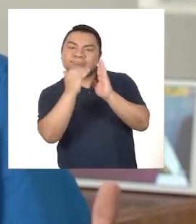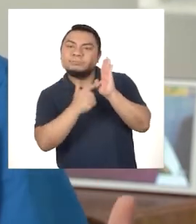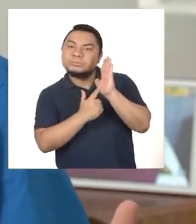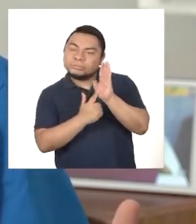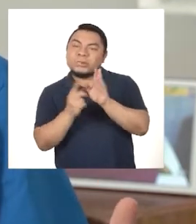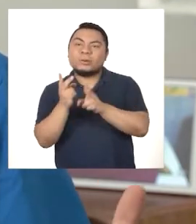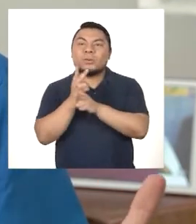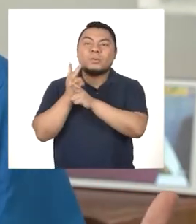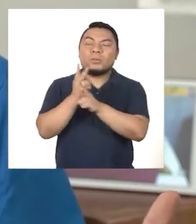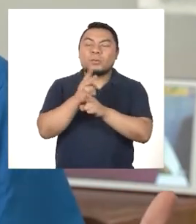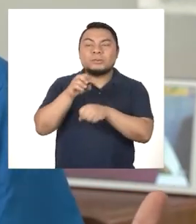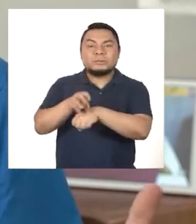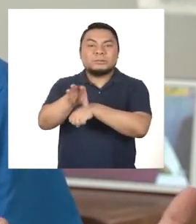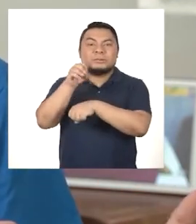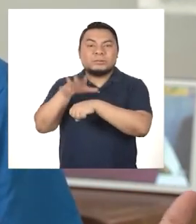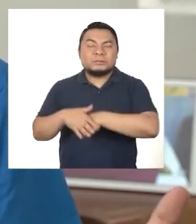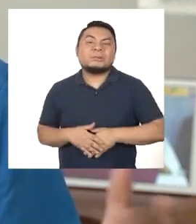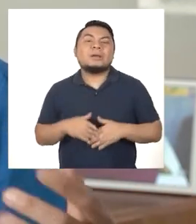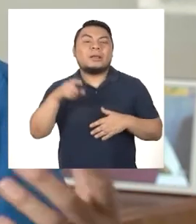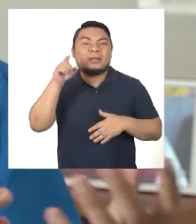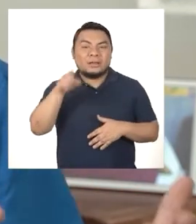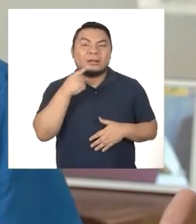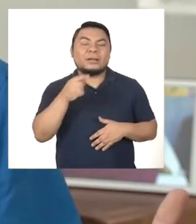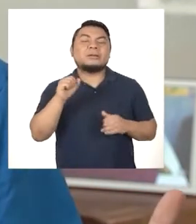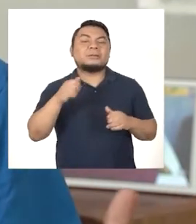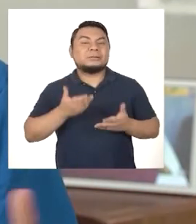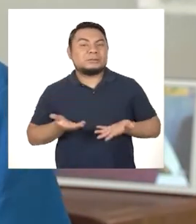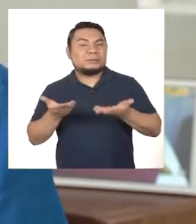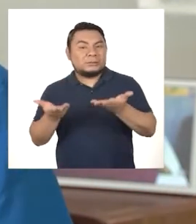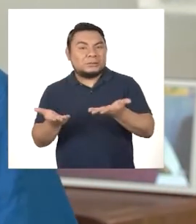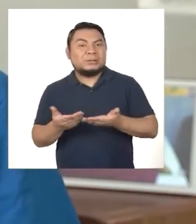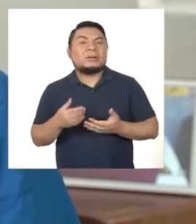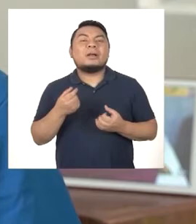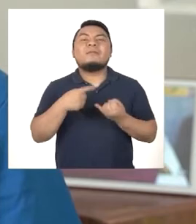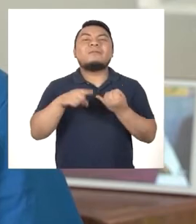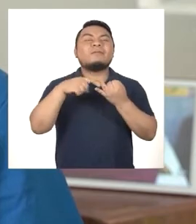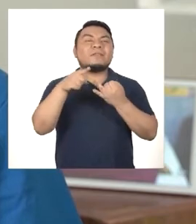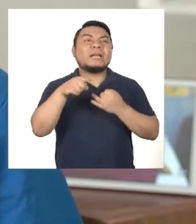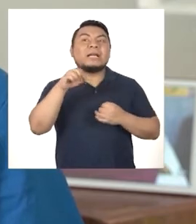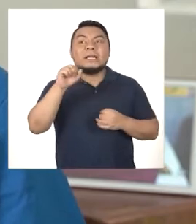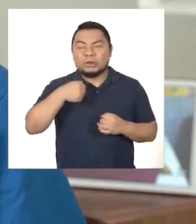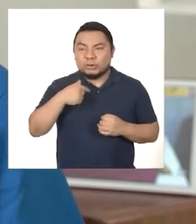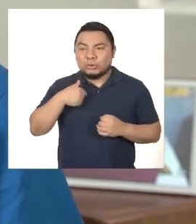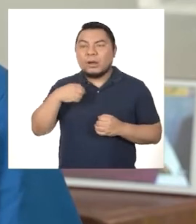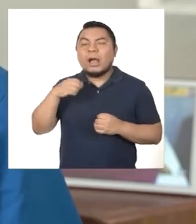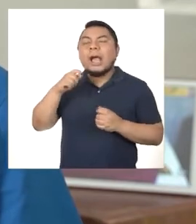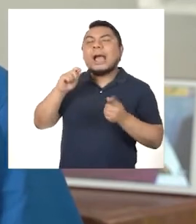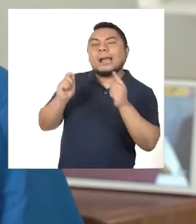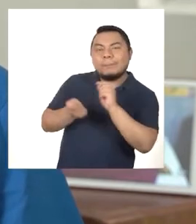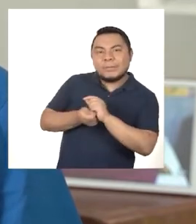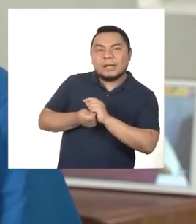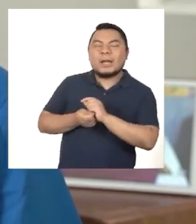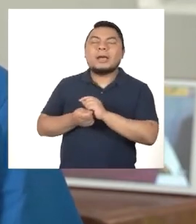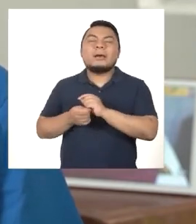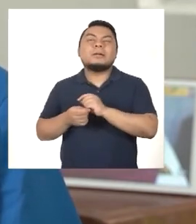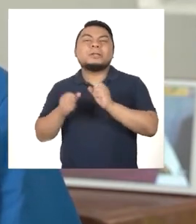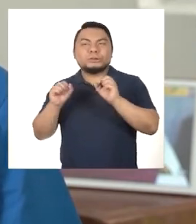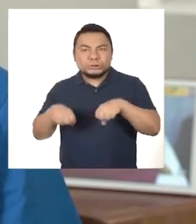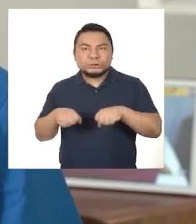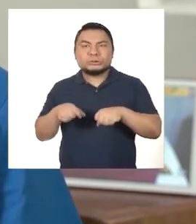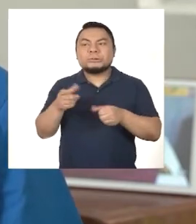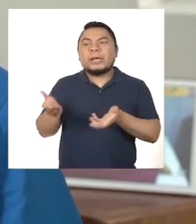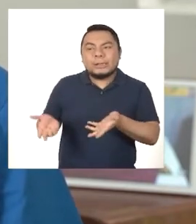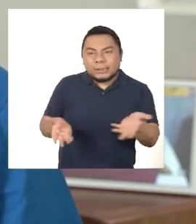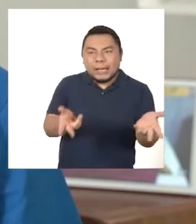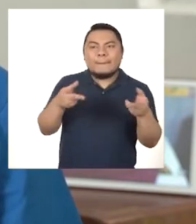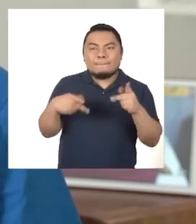Habrá situaciones en que podemos y debemos ceder y habrá otras situaciones en las que no. Y los niños van a ir aprendiendo poco a poco